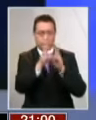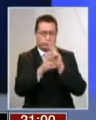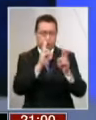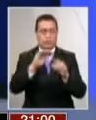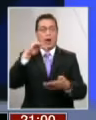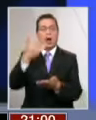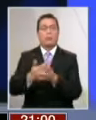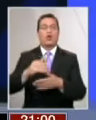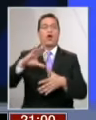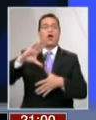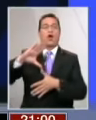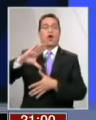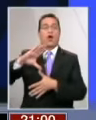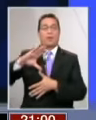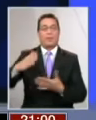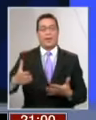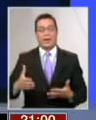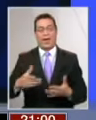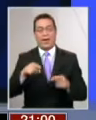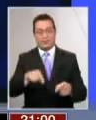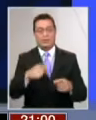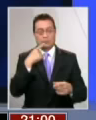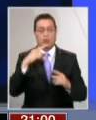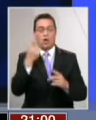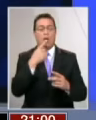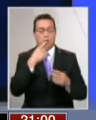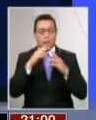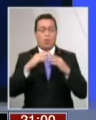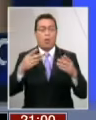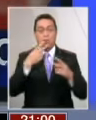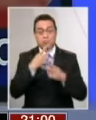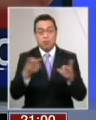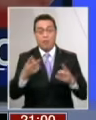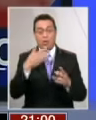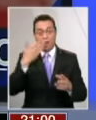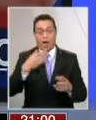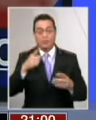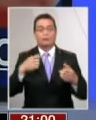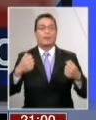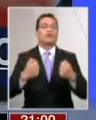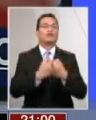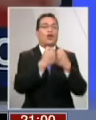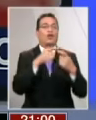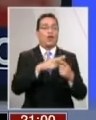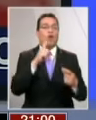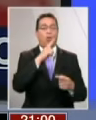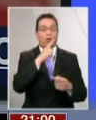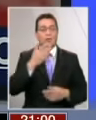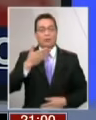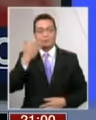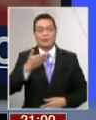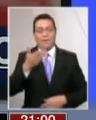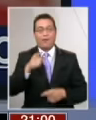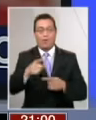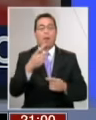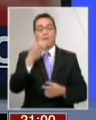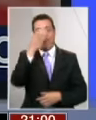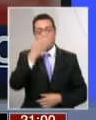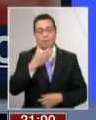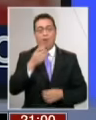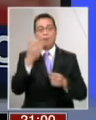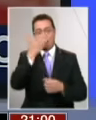la Copa América. ¿Qué pasó? Ocurrió que el discurso público del entrenador chocó con las últimas revelaciones sobre su conducta